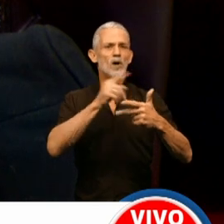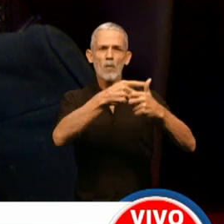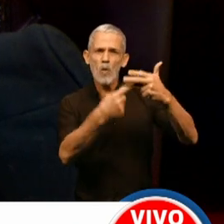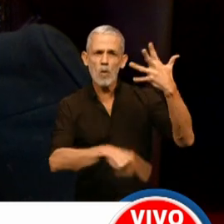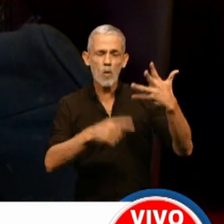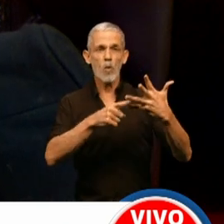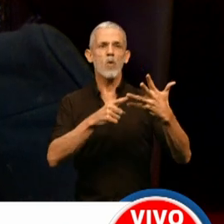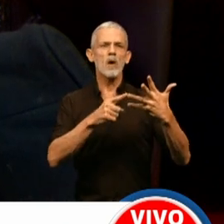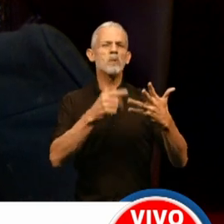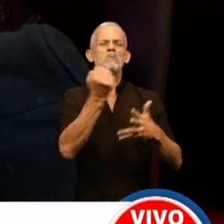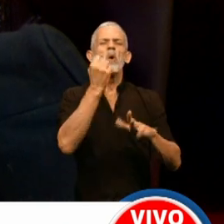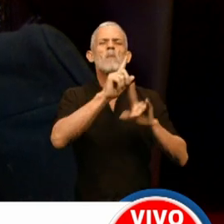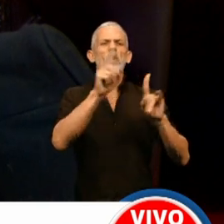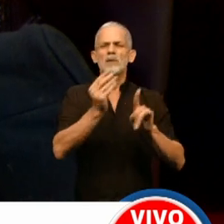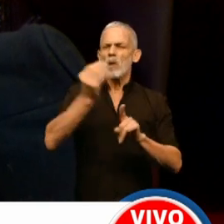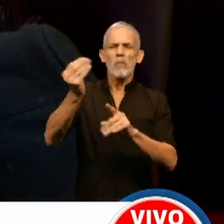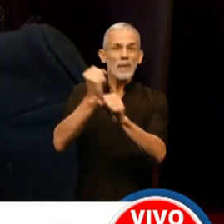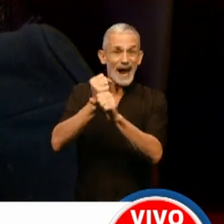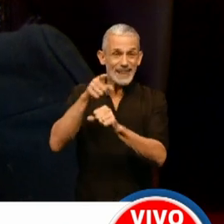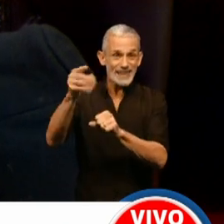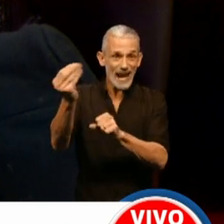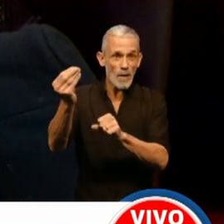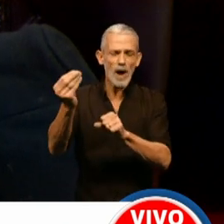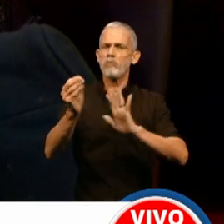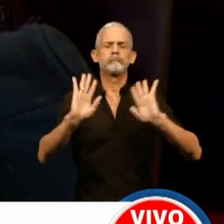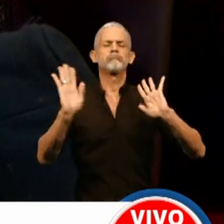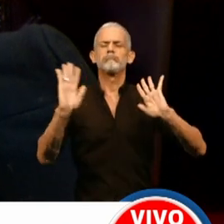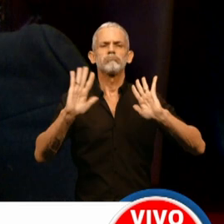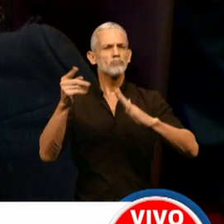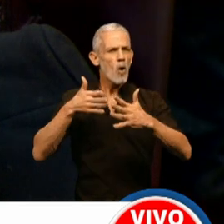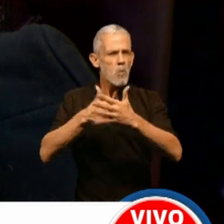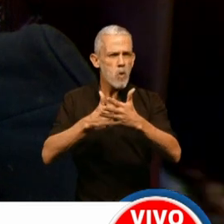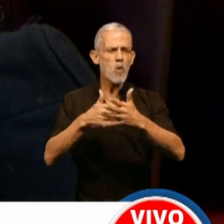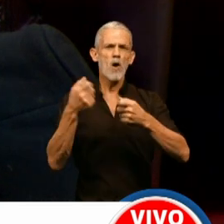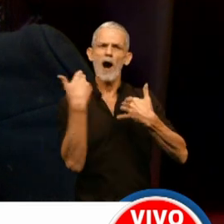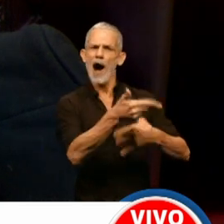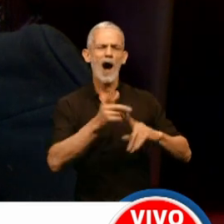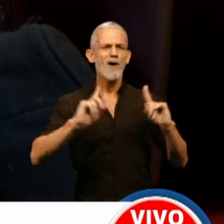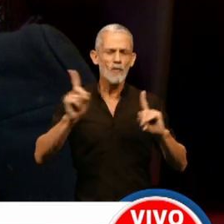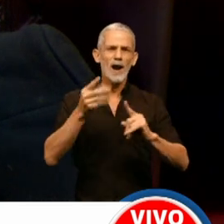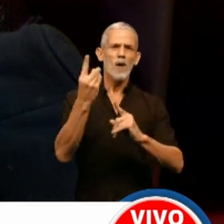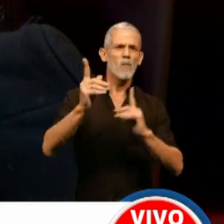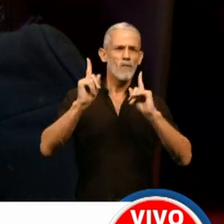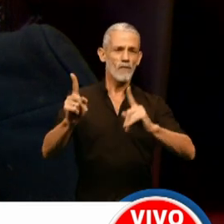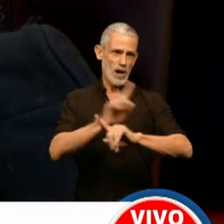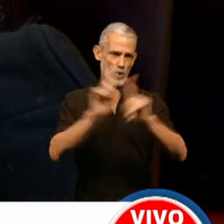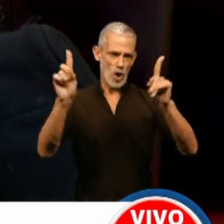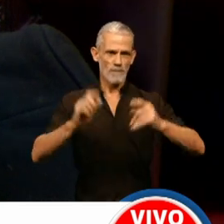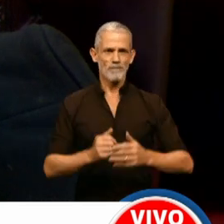que resultan irrelevantes para el acceso al puesto laboral no podrán representar un obstáculo para el ingreso y permanencia